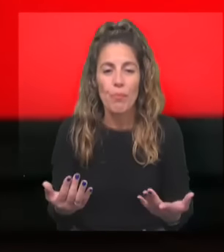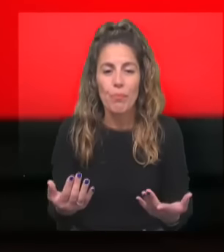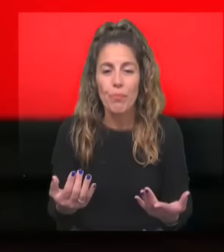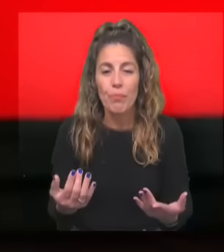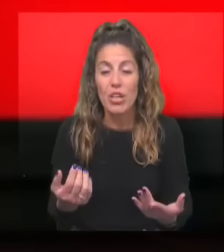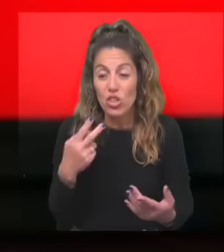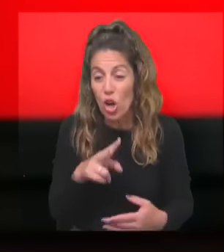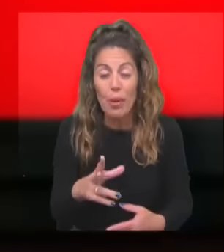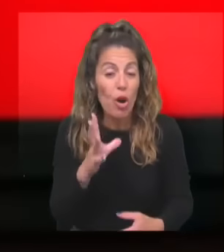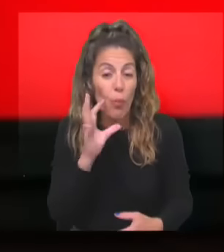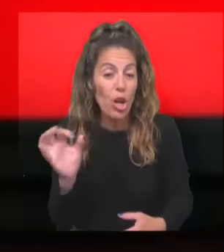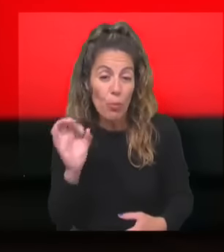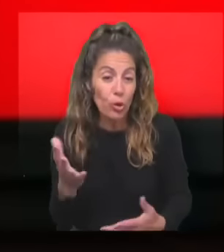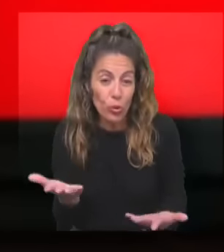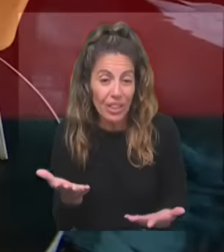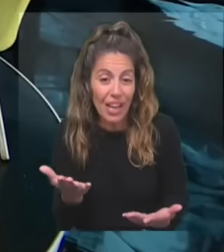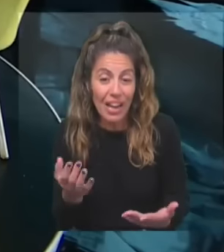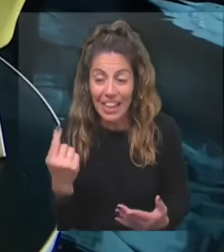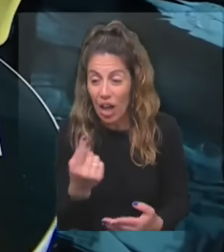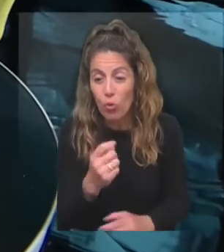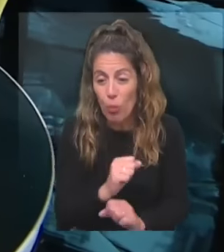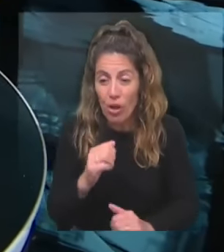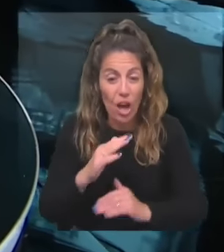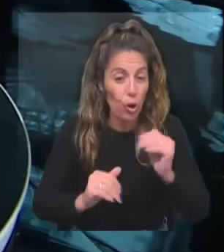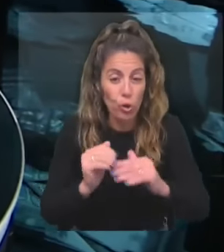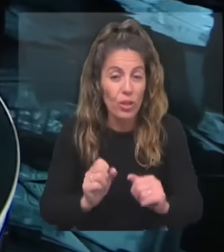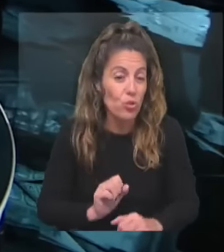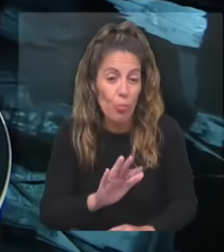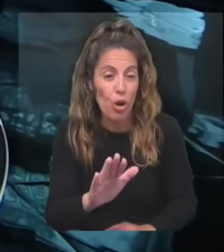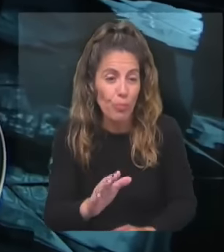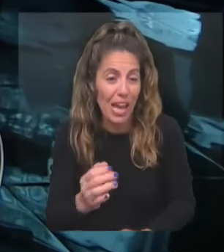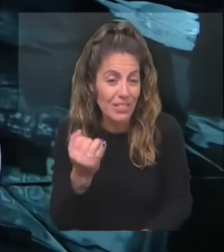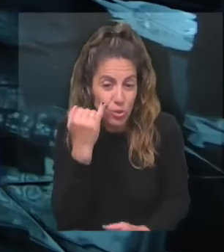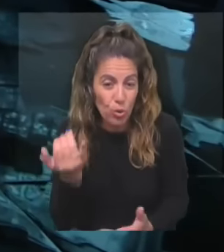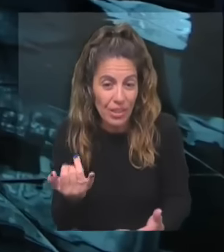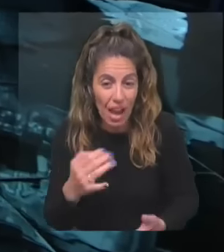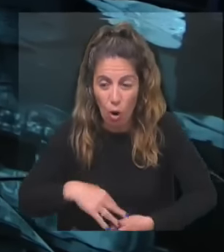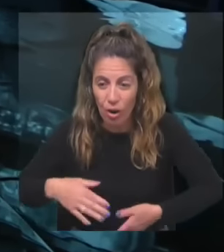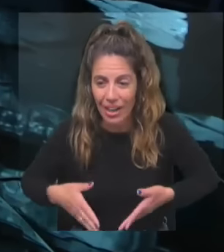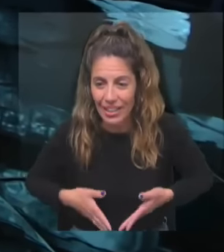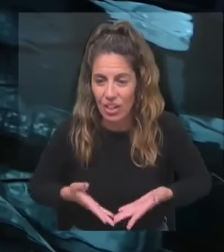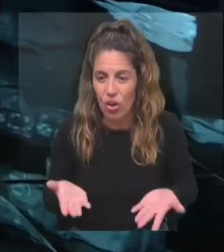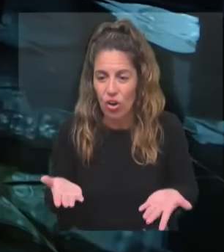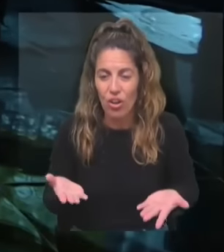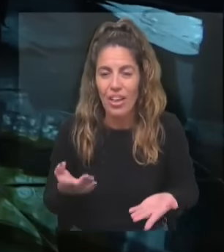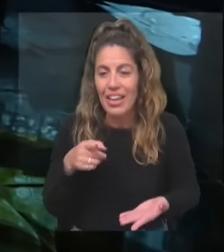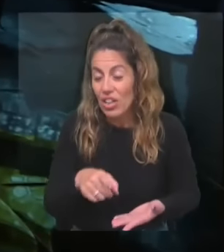un poco su propia sexualidad, digamos, ¿no? Es decir, su propio género, una cosa. Bueno, me parece que hay un